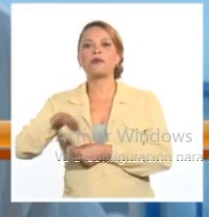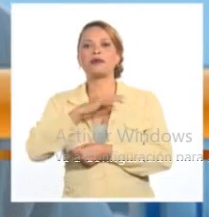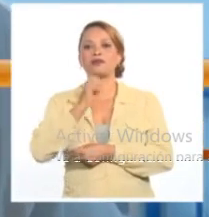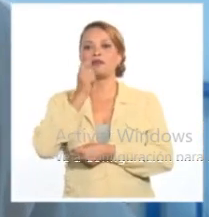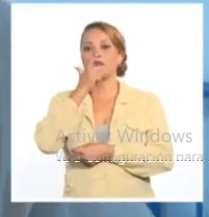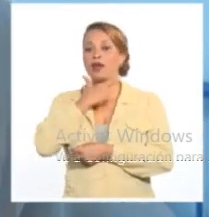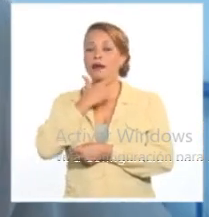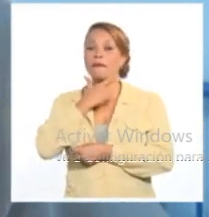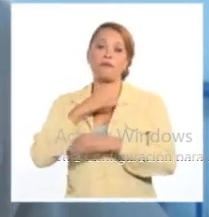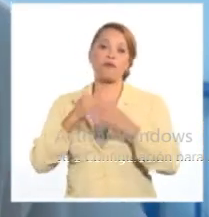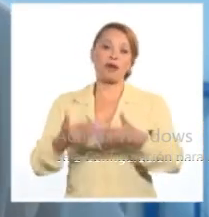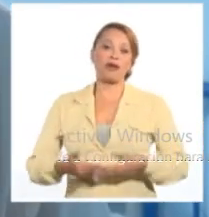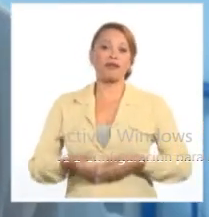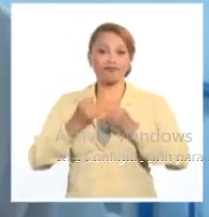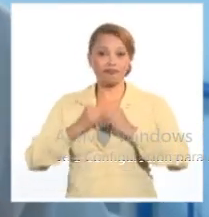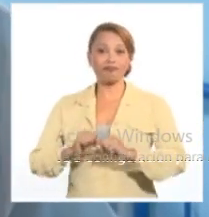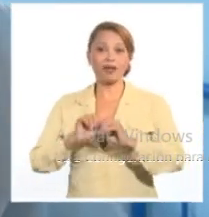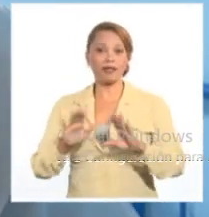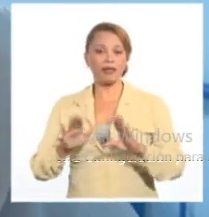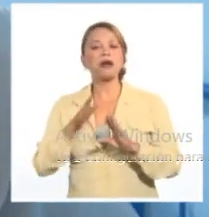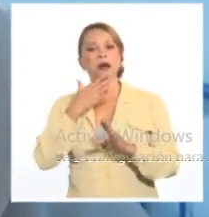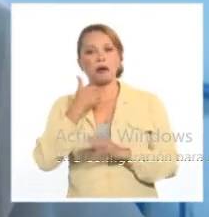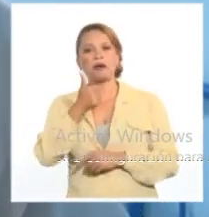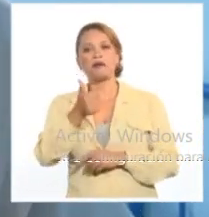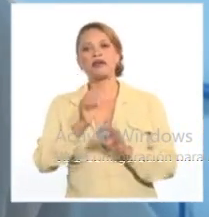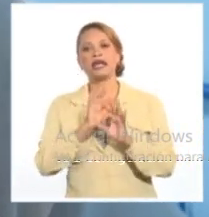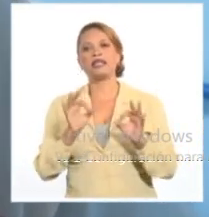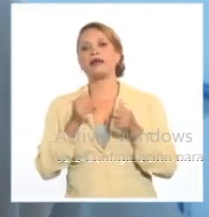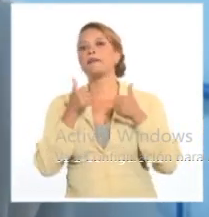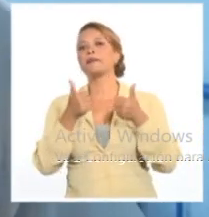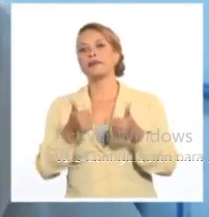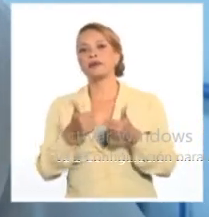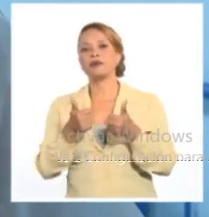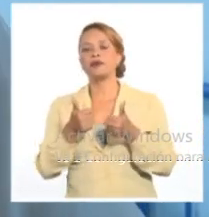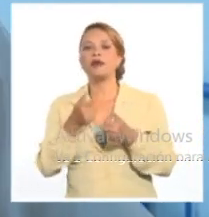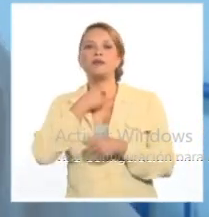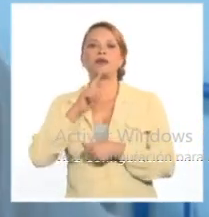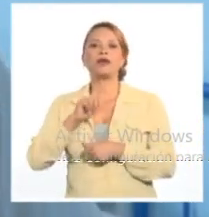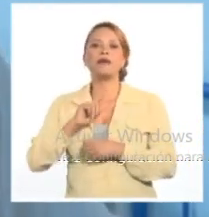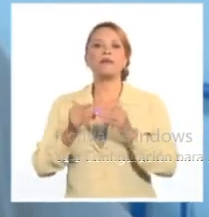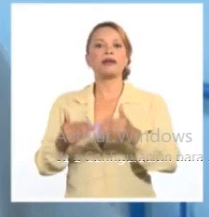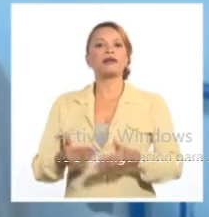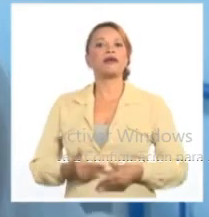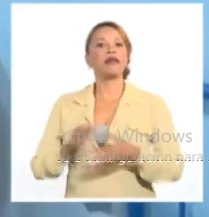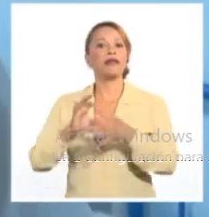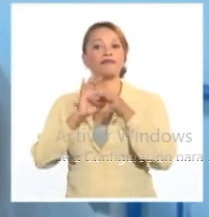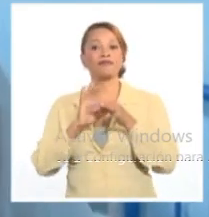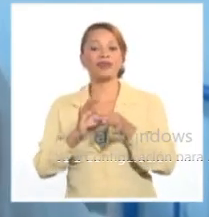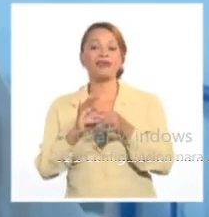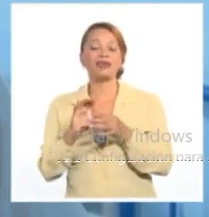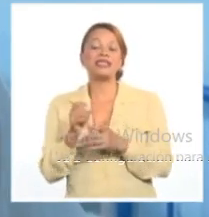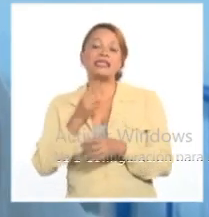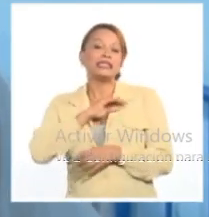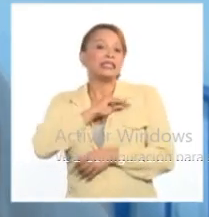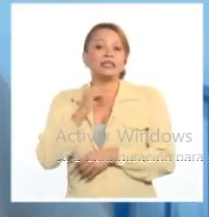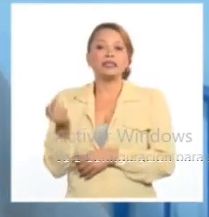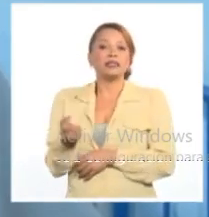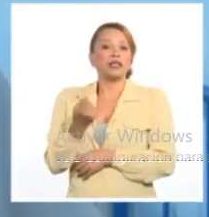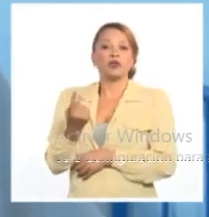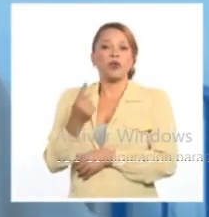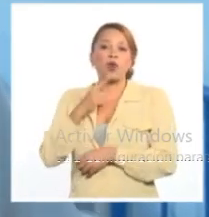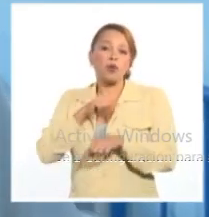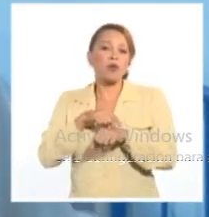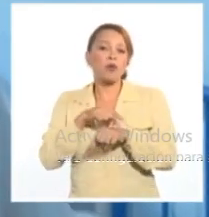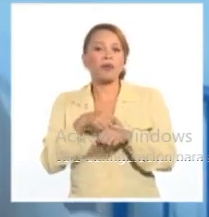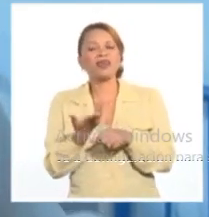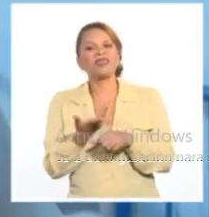que van a parir, con el mejor confort para aquella grávida que se siente sola en un momento determinado, se